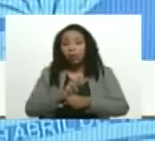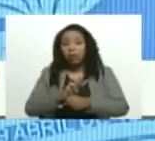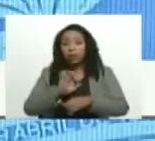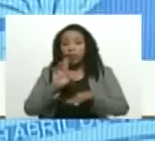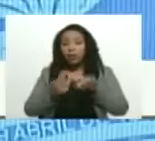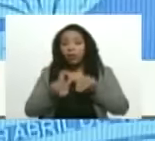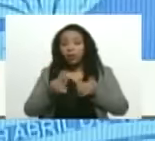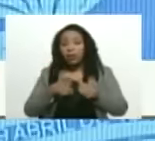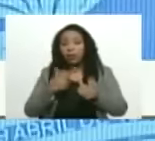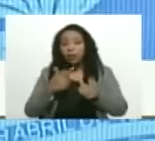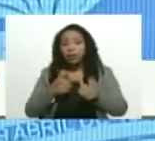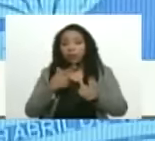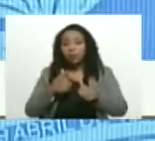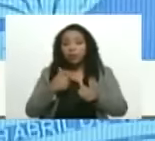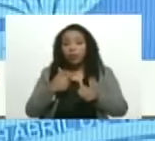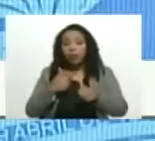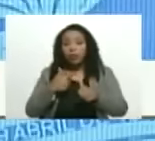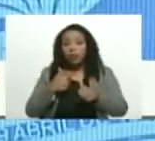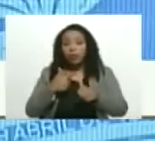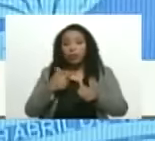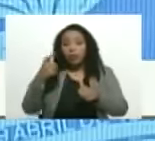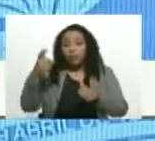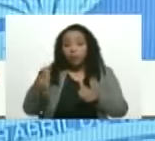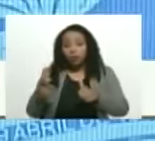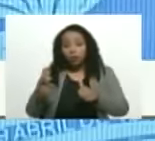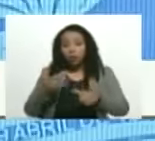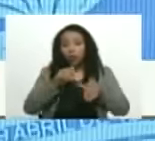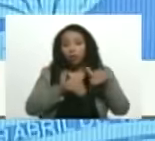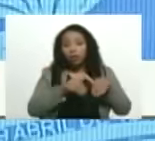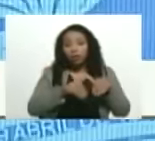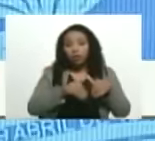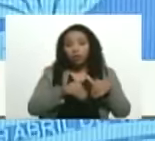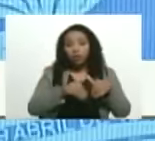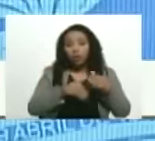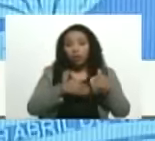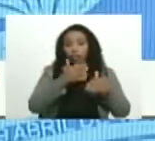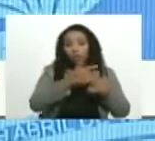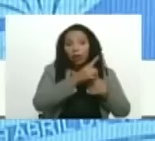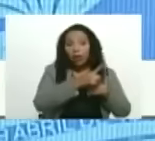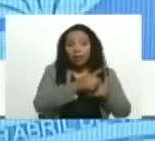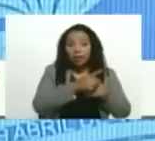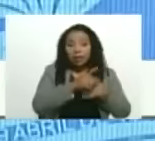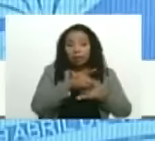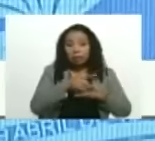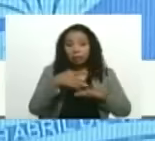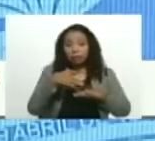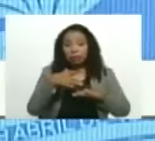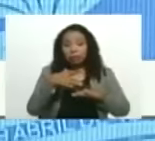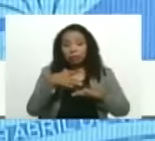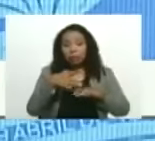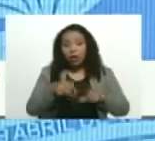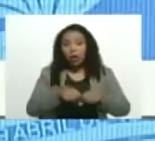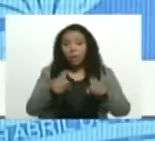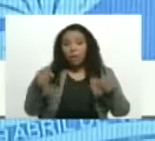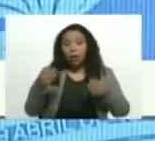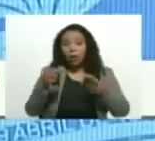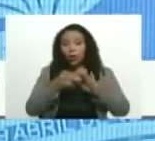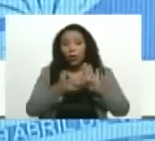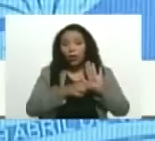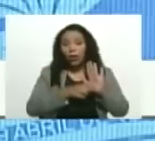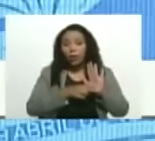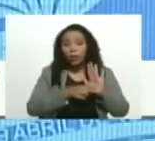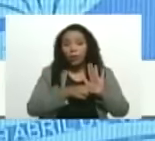del principio universal de un elector, un voto. Y luego vamos a hablar de ese grave delito que se cometió. Luego vamos a hablar de